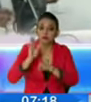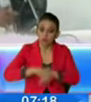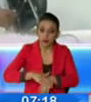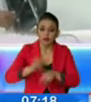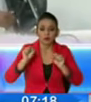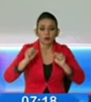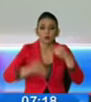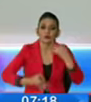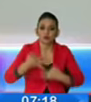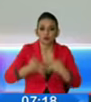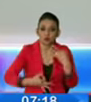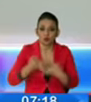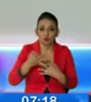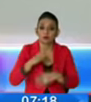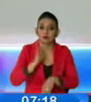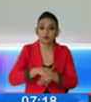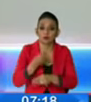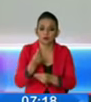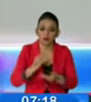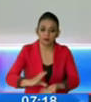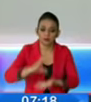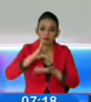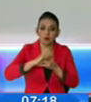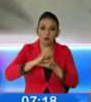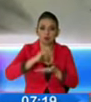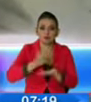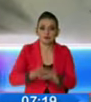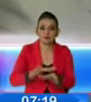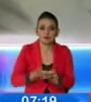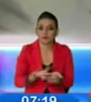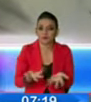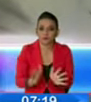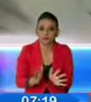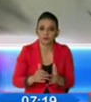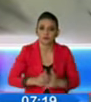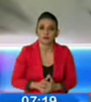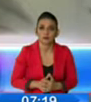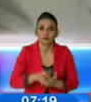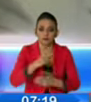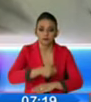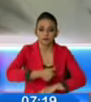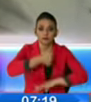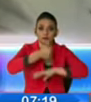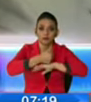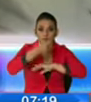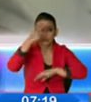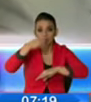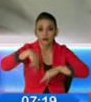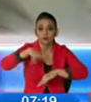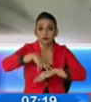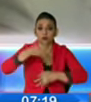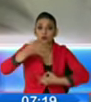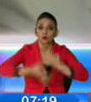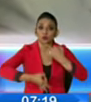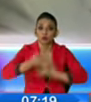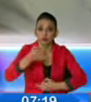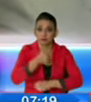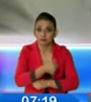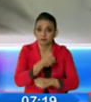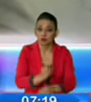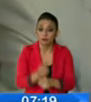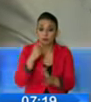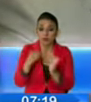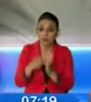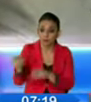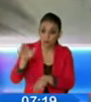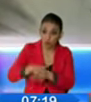al vicepresidente por el delito de asociación ilícita. La Corte Nacional no está obligada por un eventual